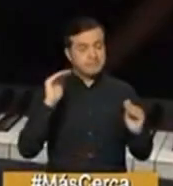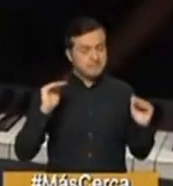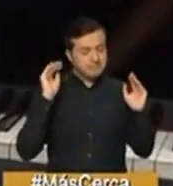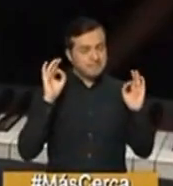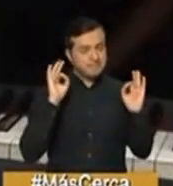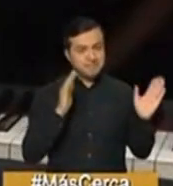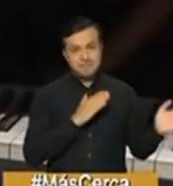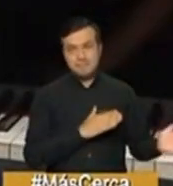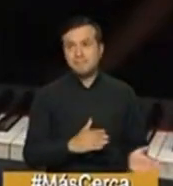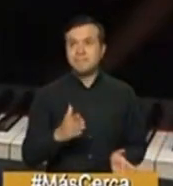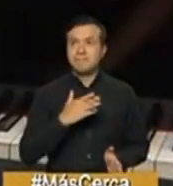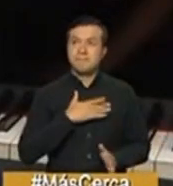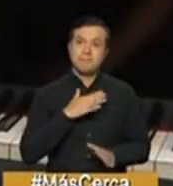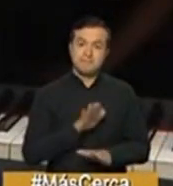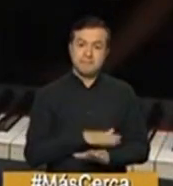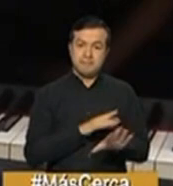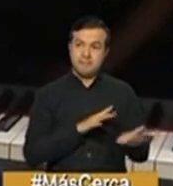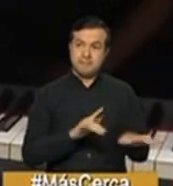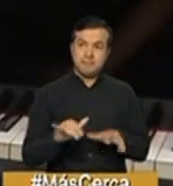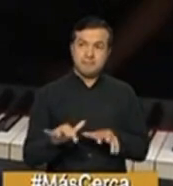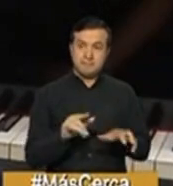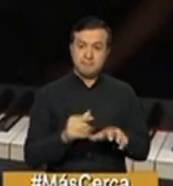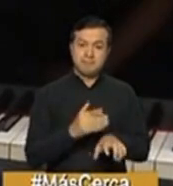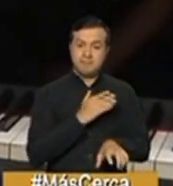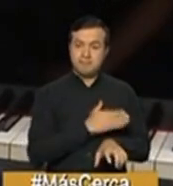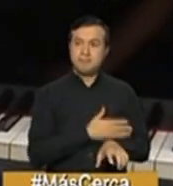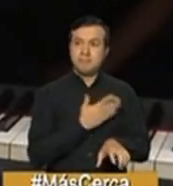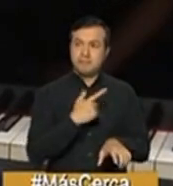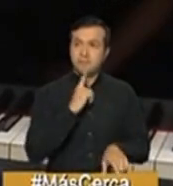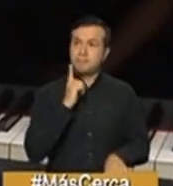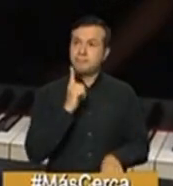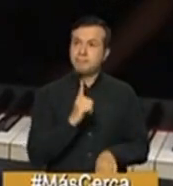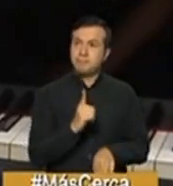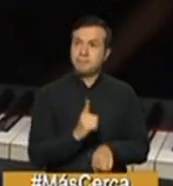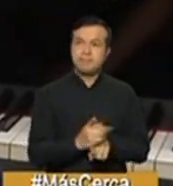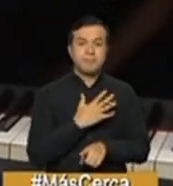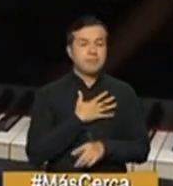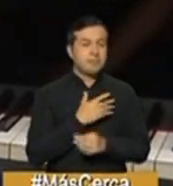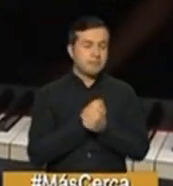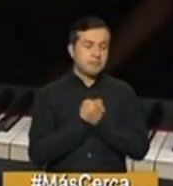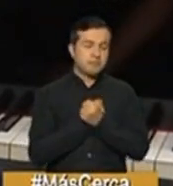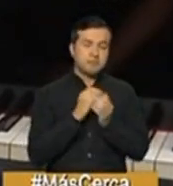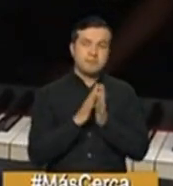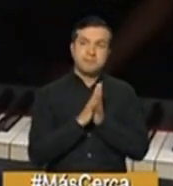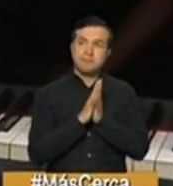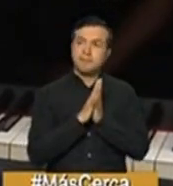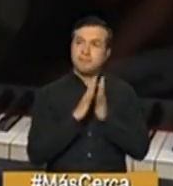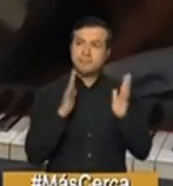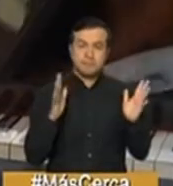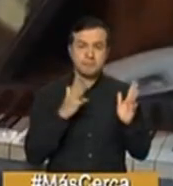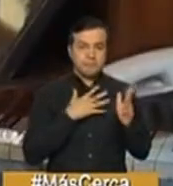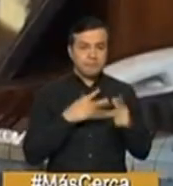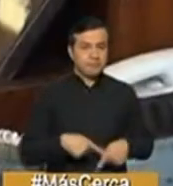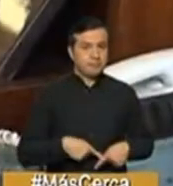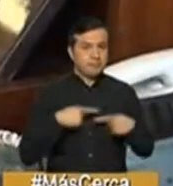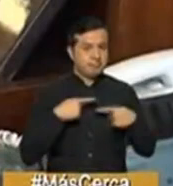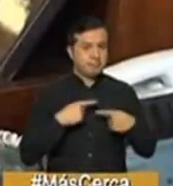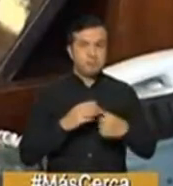Y yo toco el piano desde hace poco tiempo, pero realmente se volvió mi pasión y se volvió mi vida.